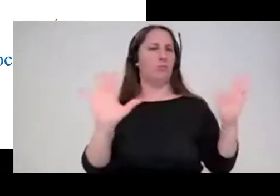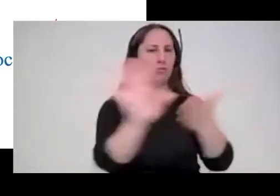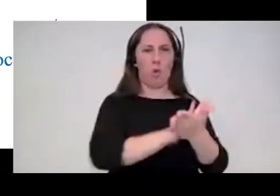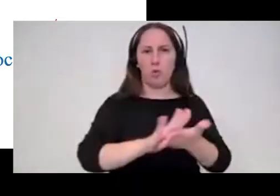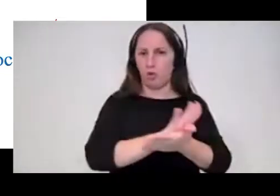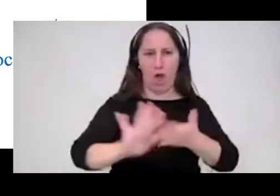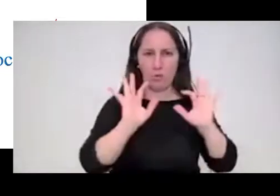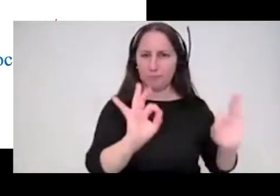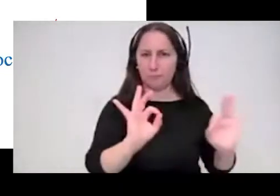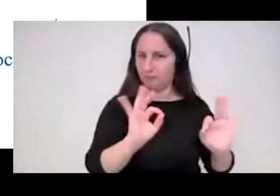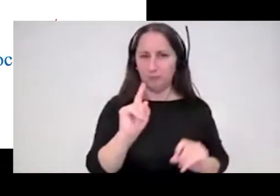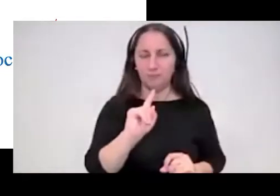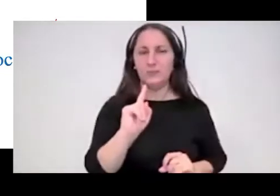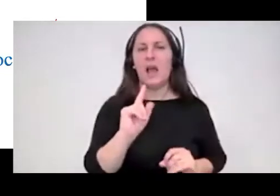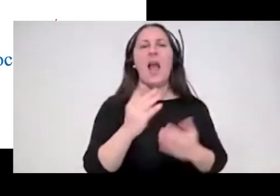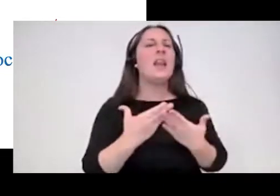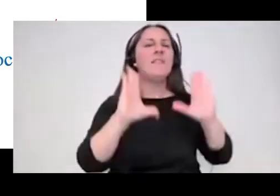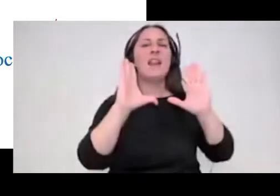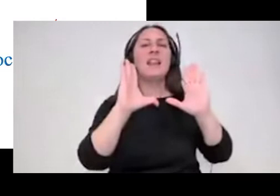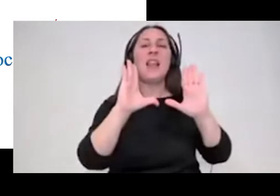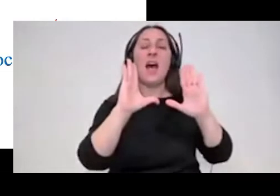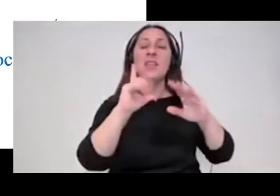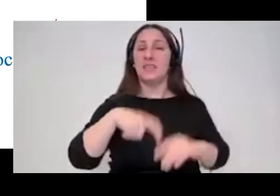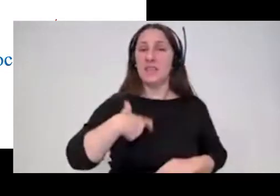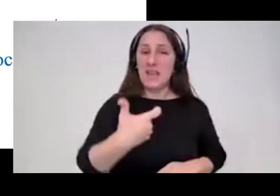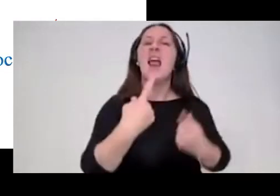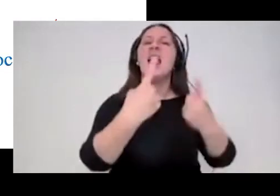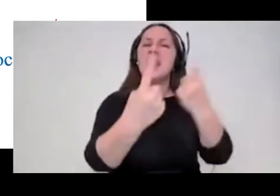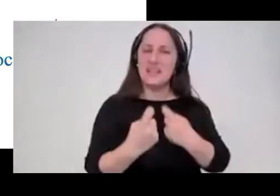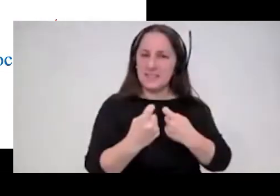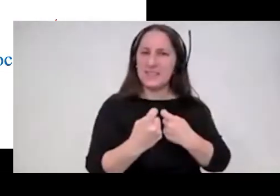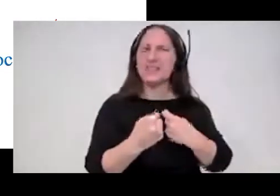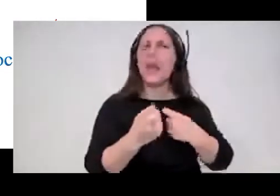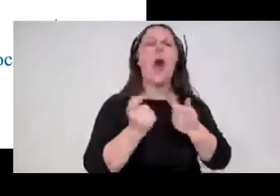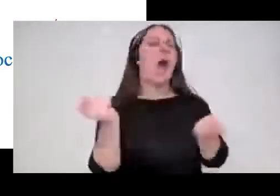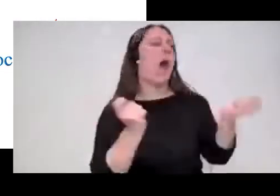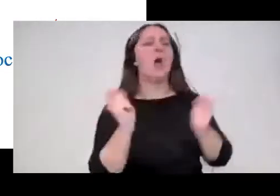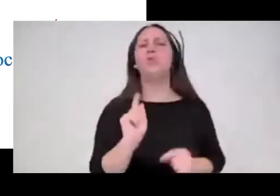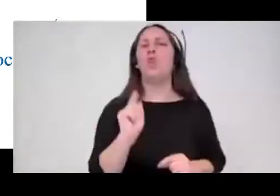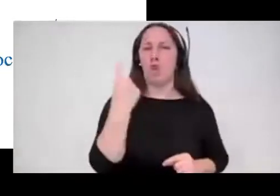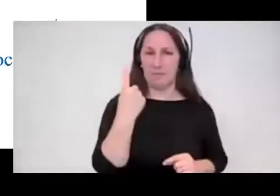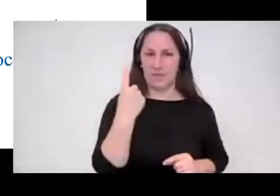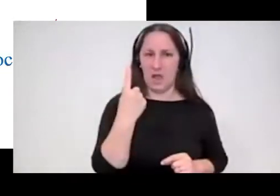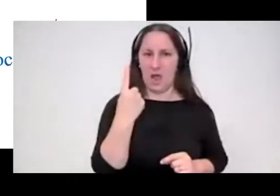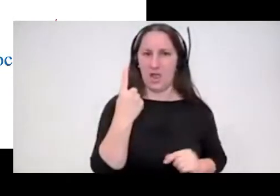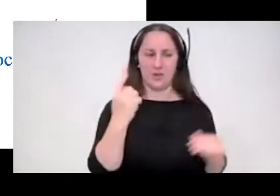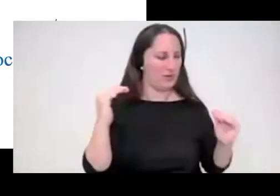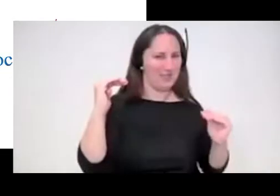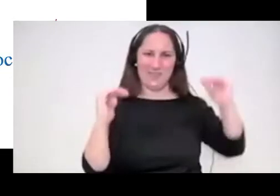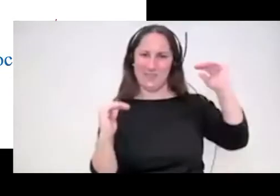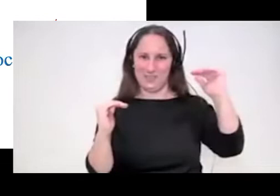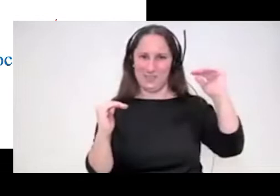sindical necesita autonomía, pero no se agota, con lo cual la autonomía no está en el mismo escalón. Está la libertad